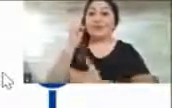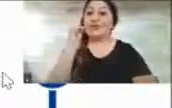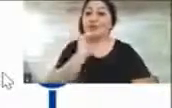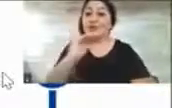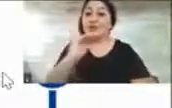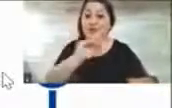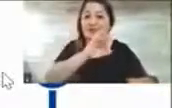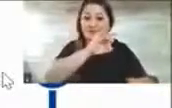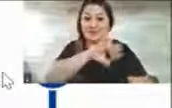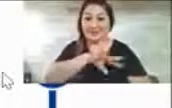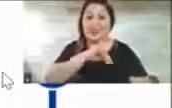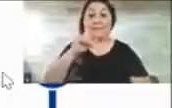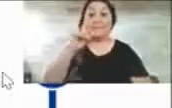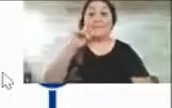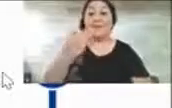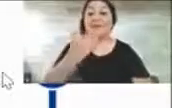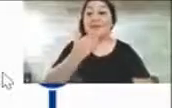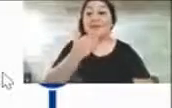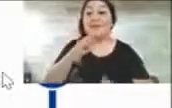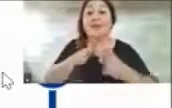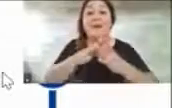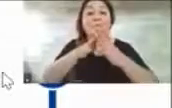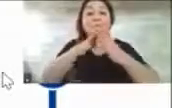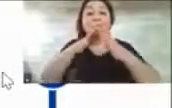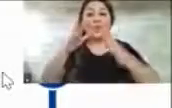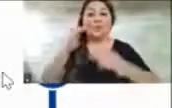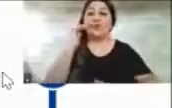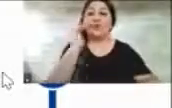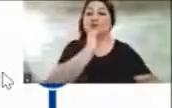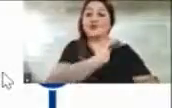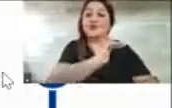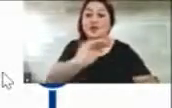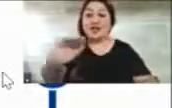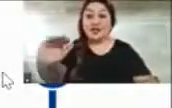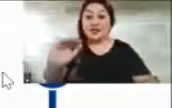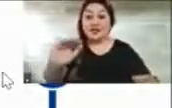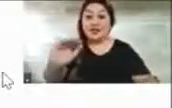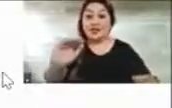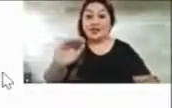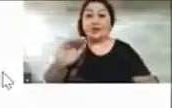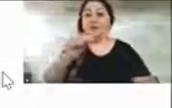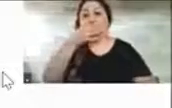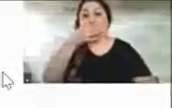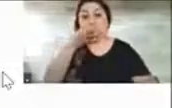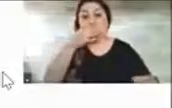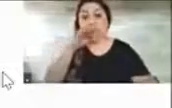sino eventualmente también a muchos más niños cuya habla puede ser el castellano.